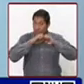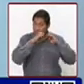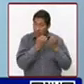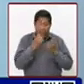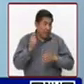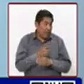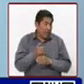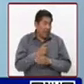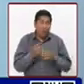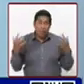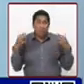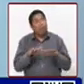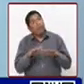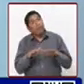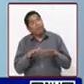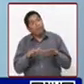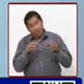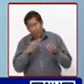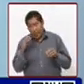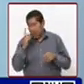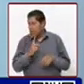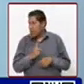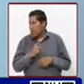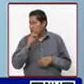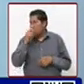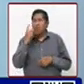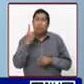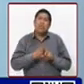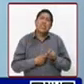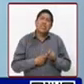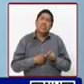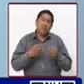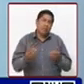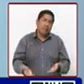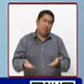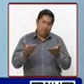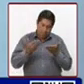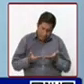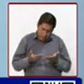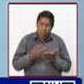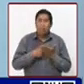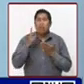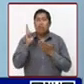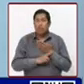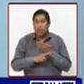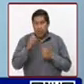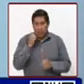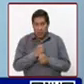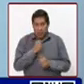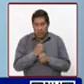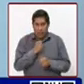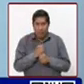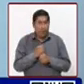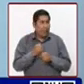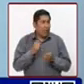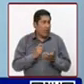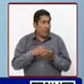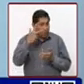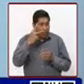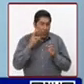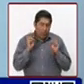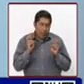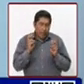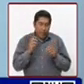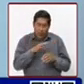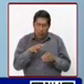que también asistieron a la misma, en un plazo de 30 días, van a presentar el plan de trabajo que involucre, de estos tres